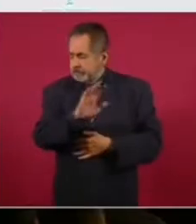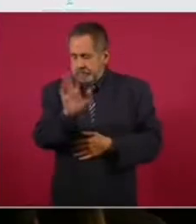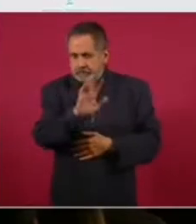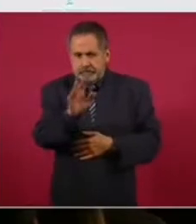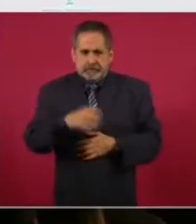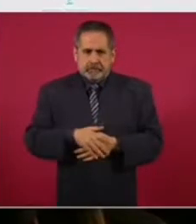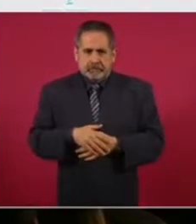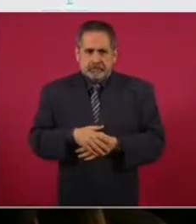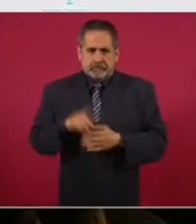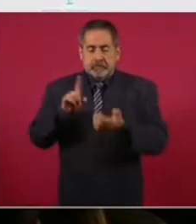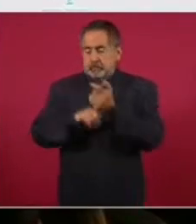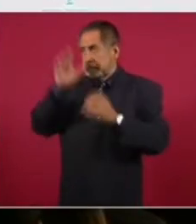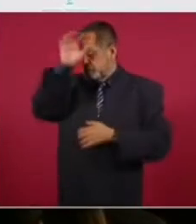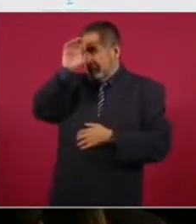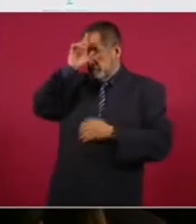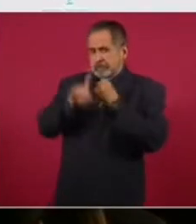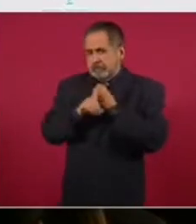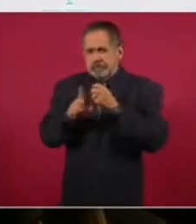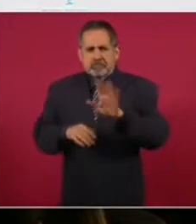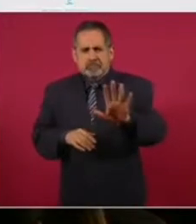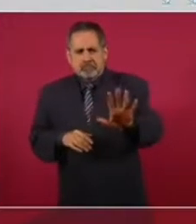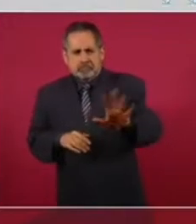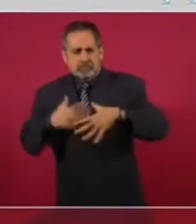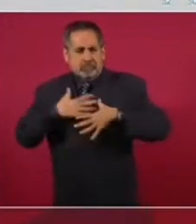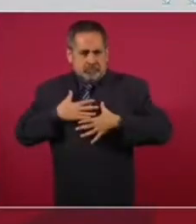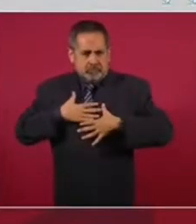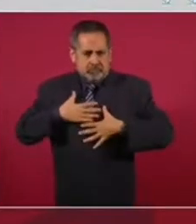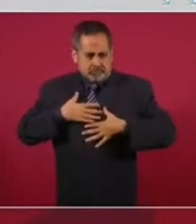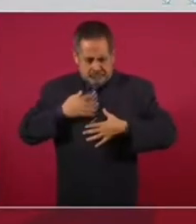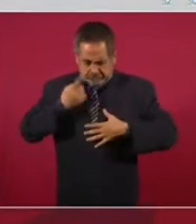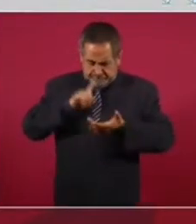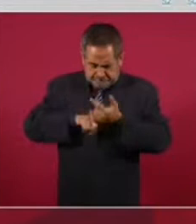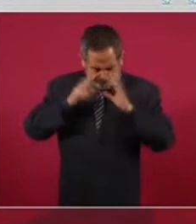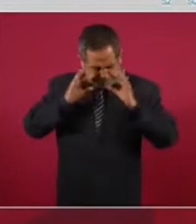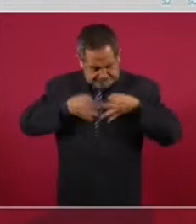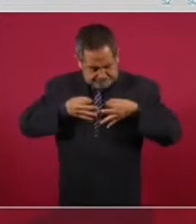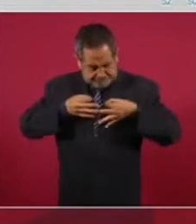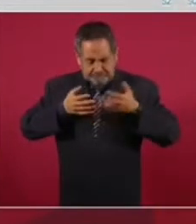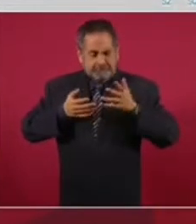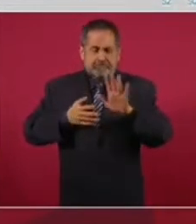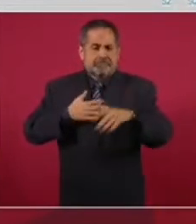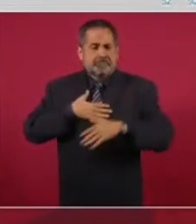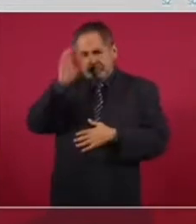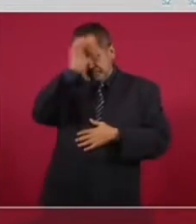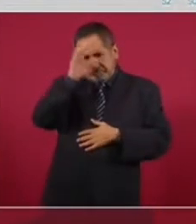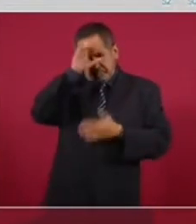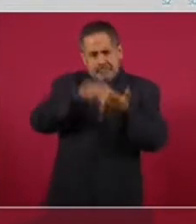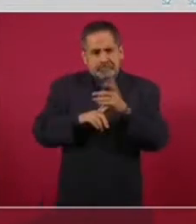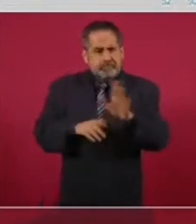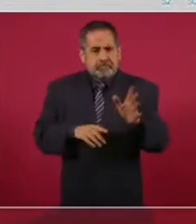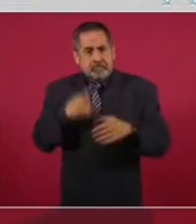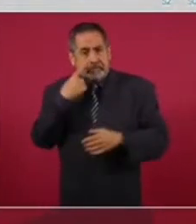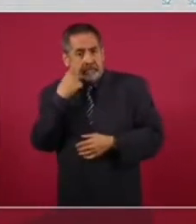yo muchos problemas con mi conciencia, no. Mi tribunal principal, que es mi conciencia,